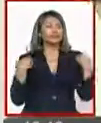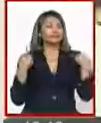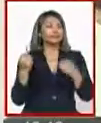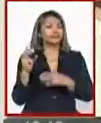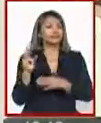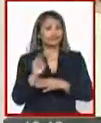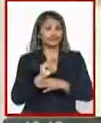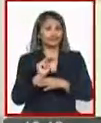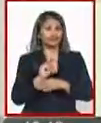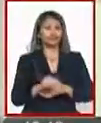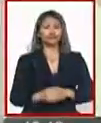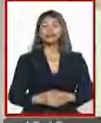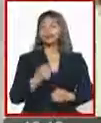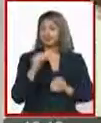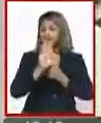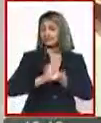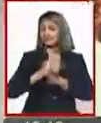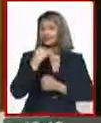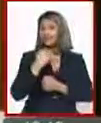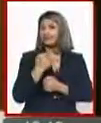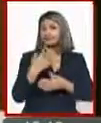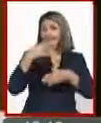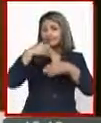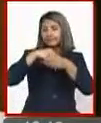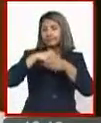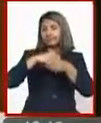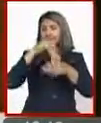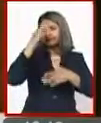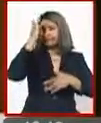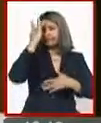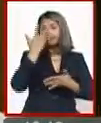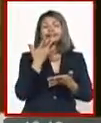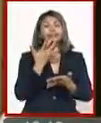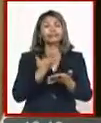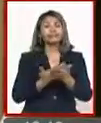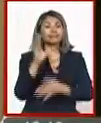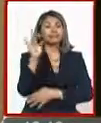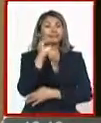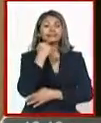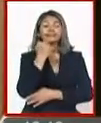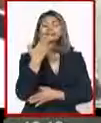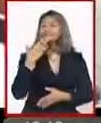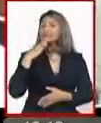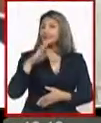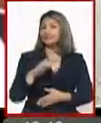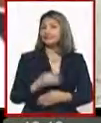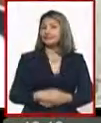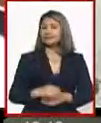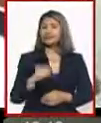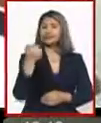ministro Ferreira. El ministro de Defensa reveló que era un tumor benigno, aunque las pruebas de Bolivia decían que era maligno.